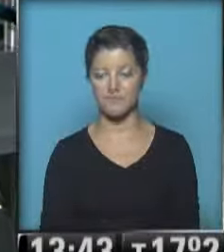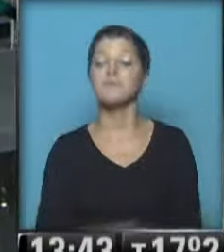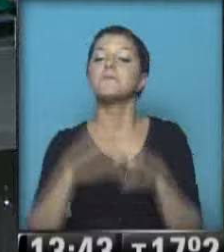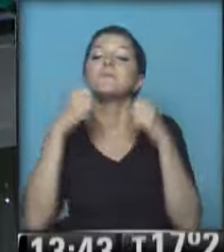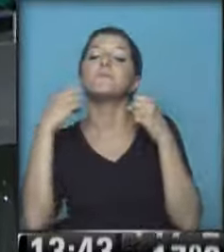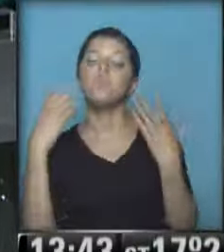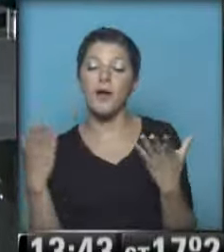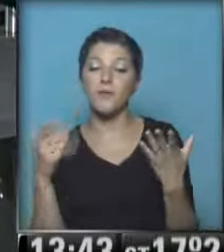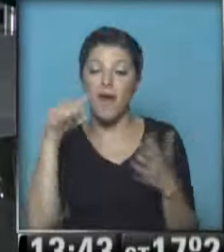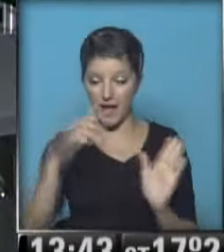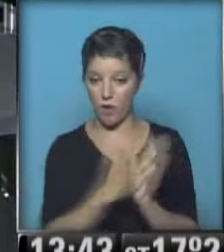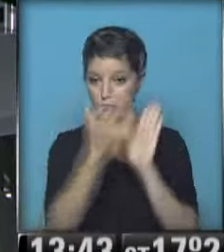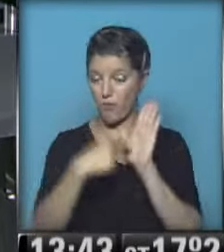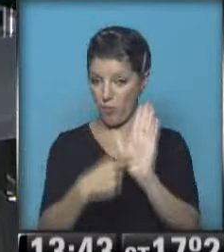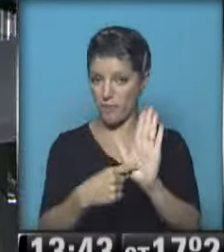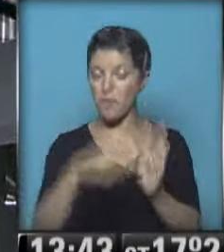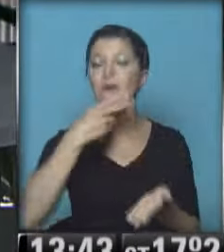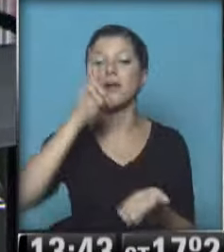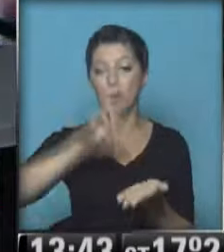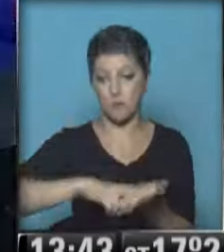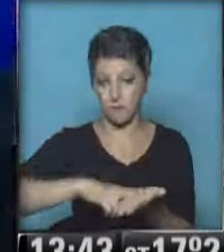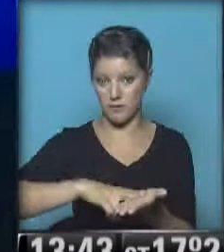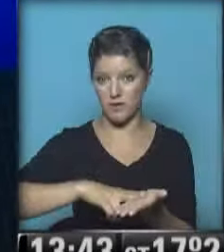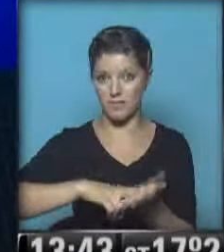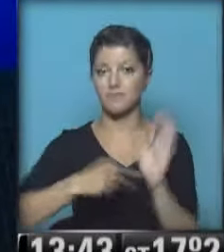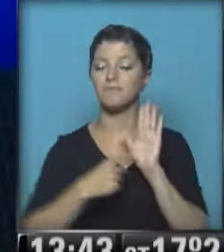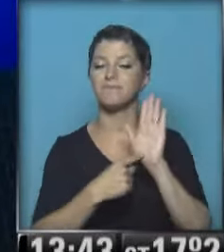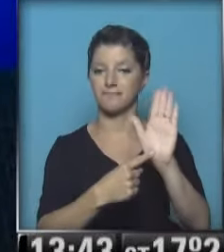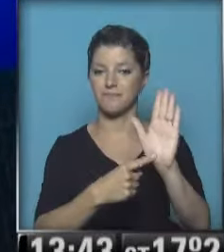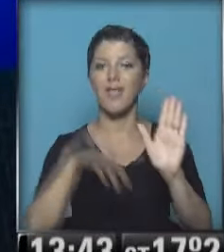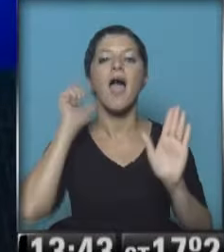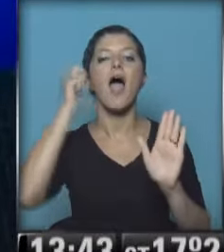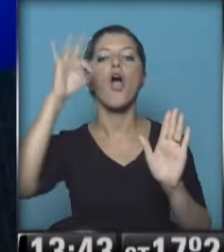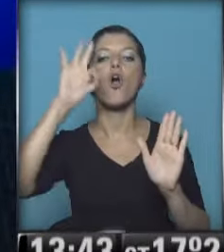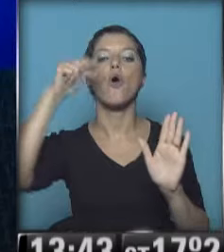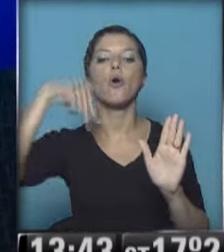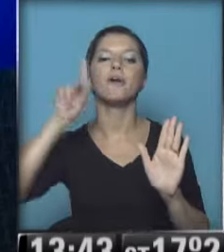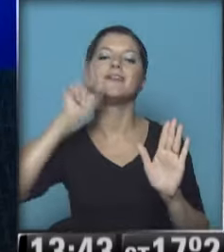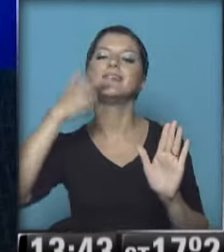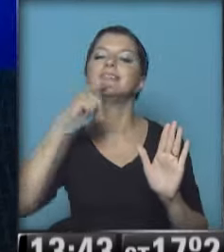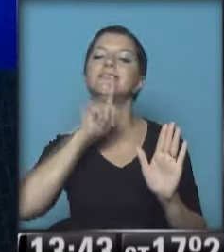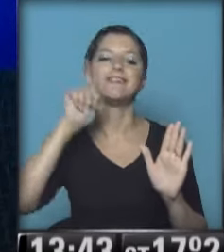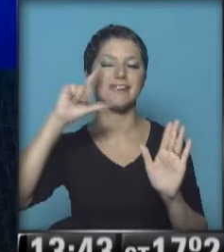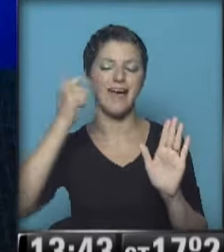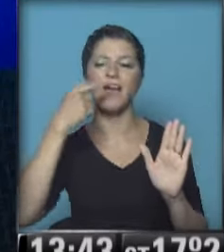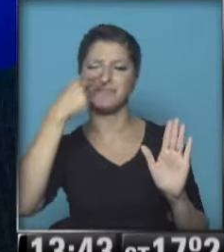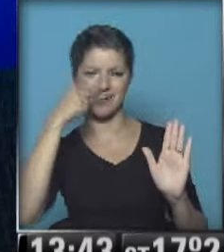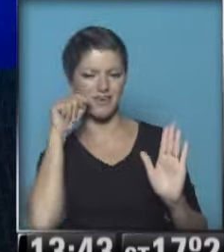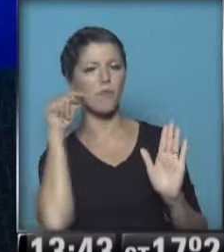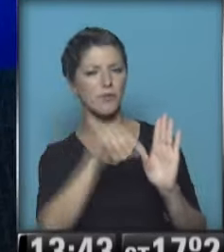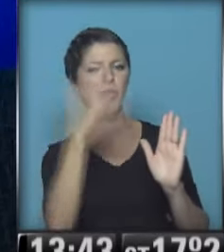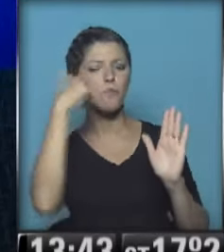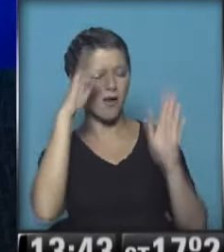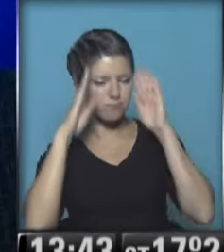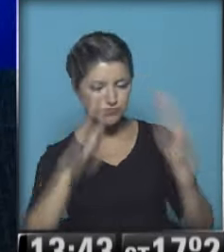Bueno, acá tengo un libro para recomendar, Agonística, pensar el mundo políticamente, de Chantal Mouffe. Es muy interesante porque la tesis principal es